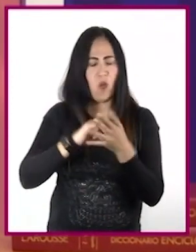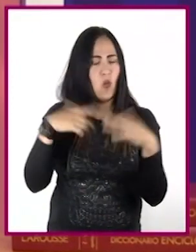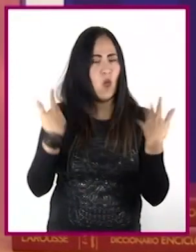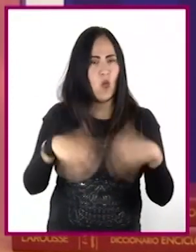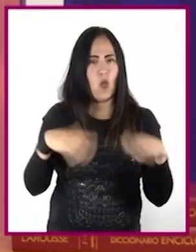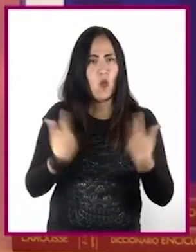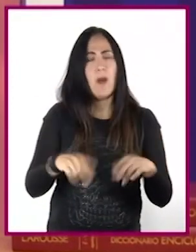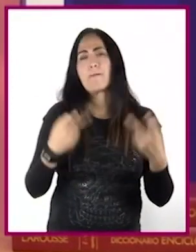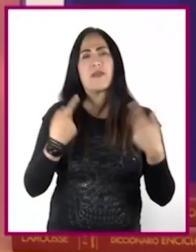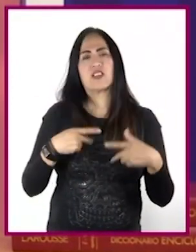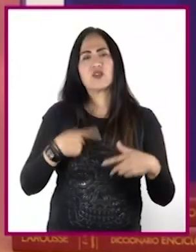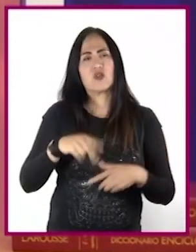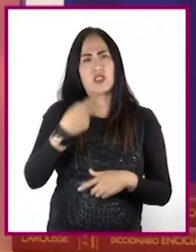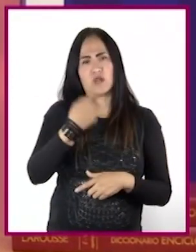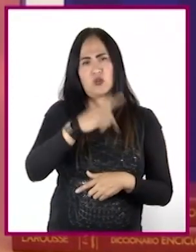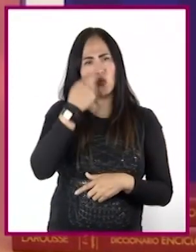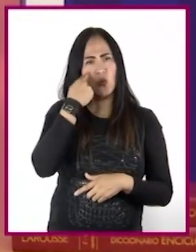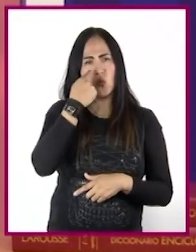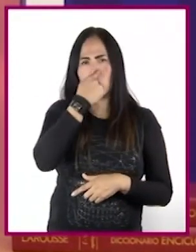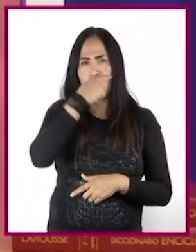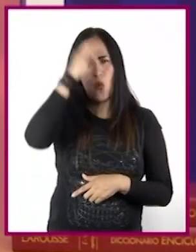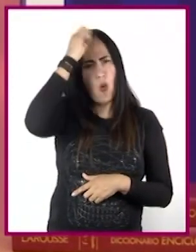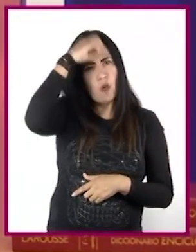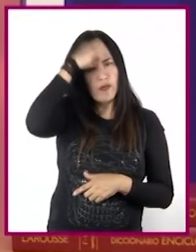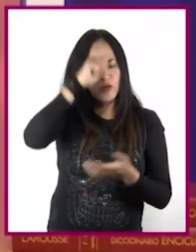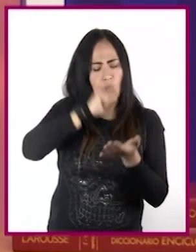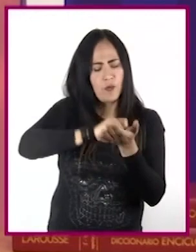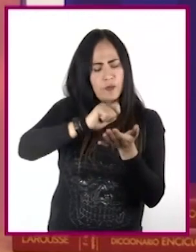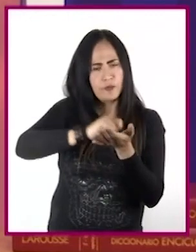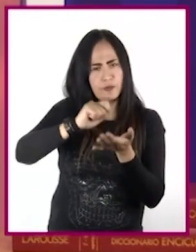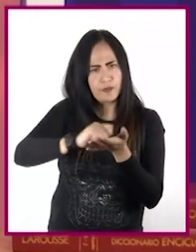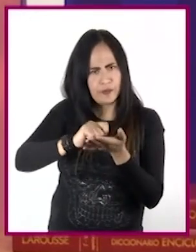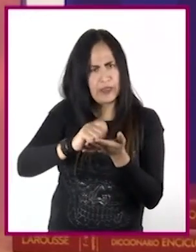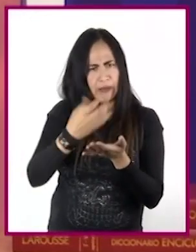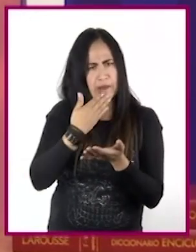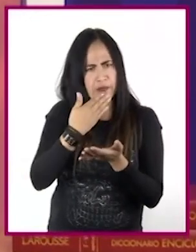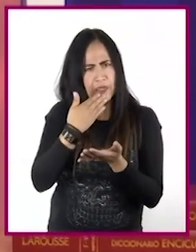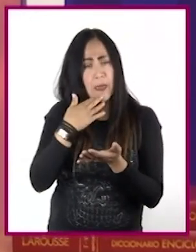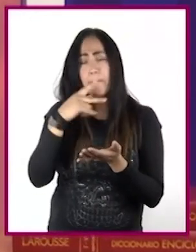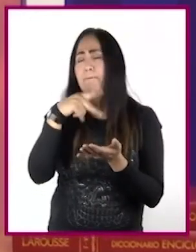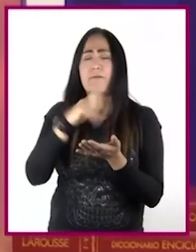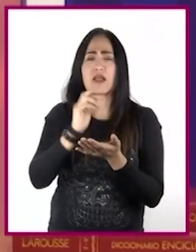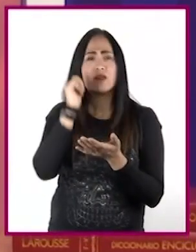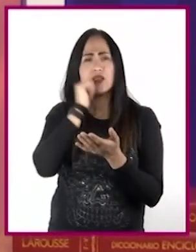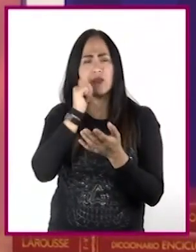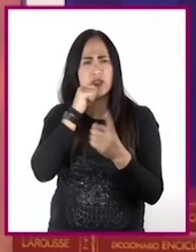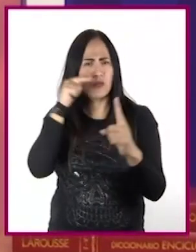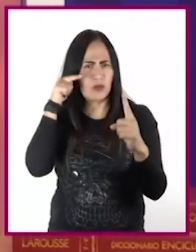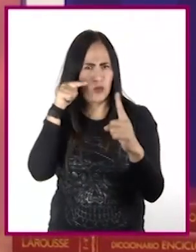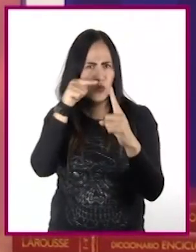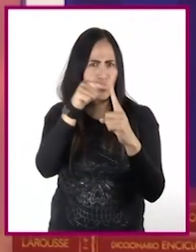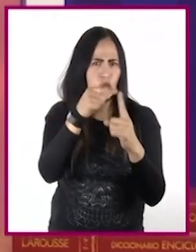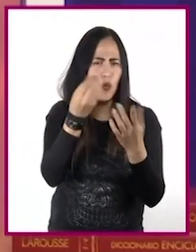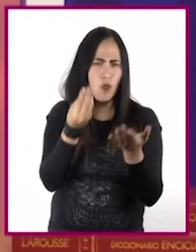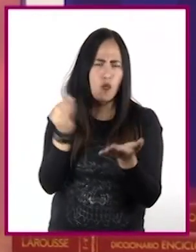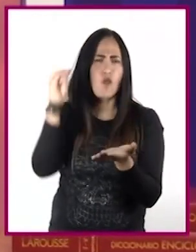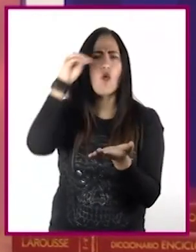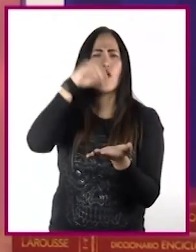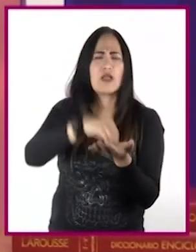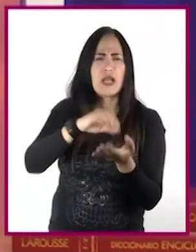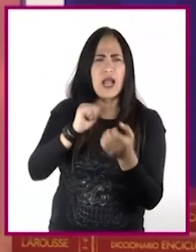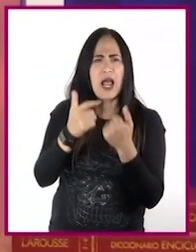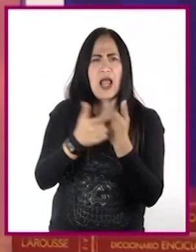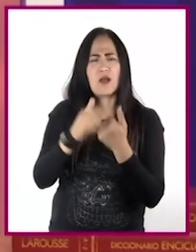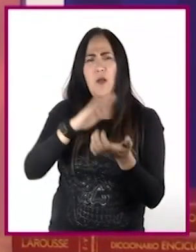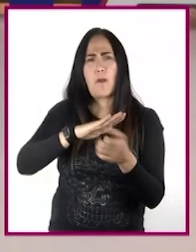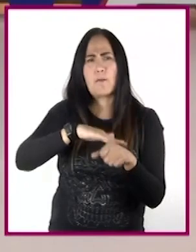componentes personales, ya que es nuestra opinión, debe estar siempre enfocado a aportarles algo de valor a